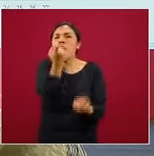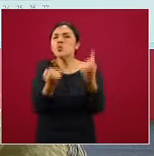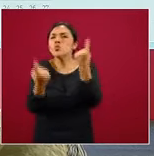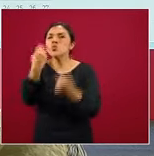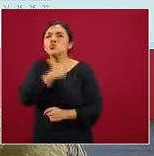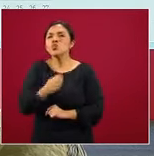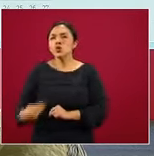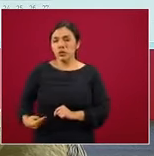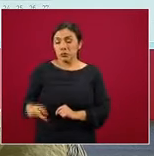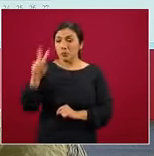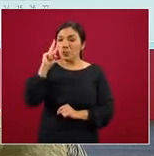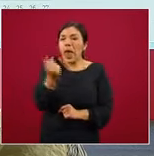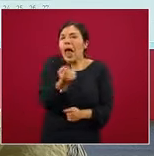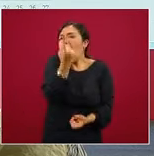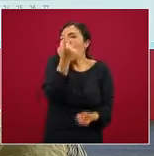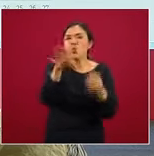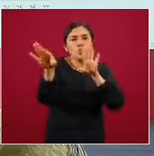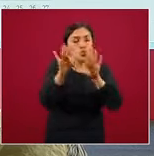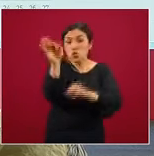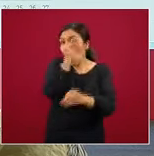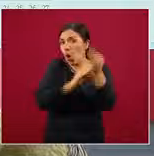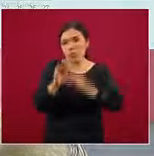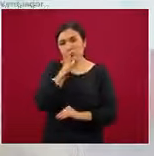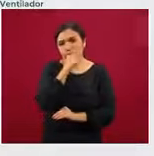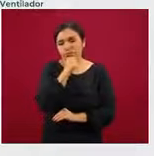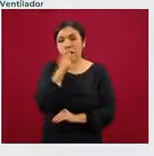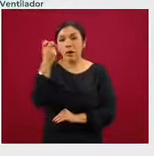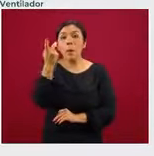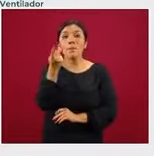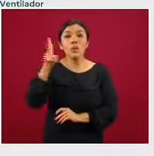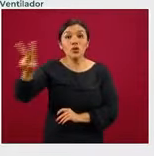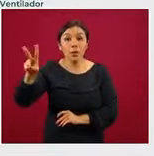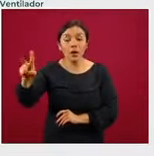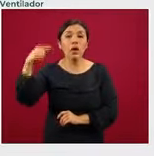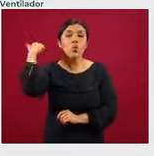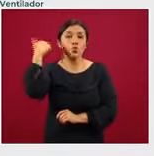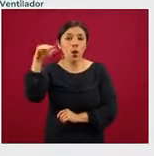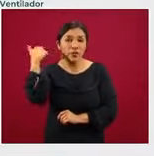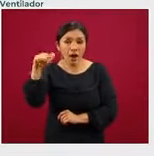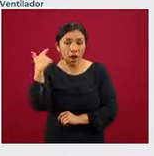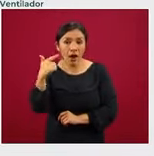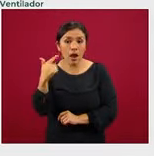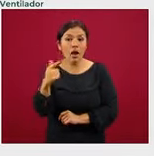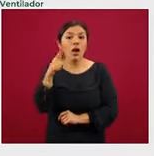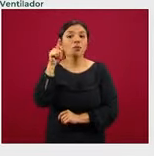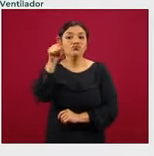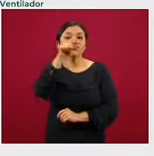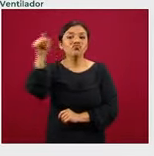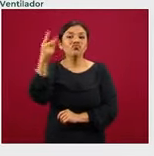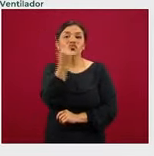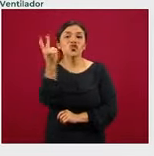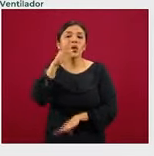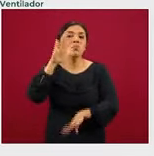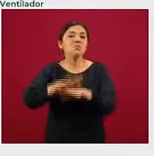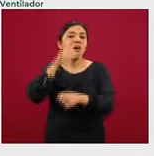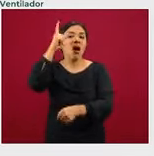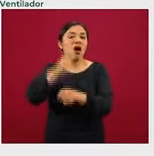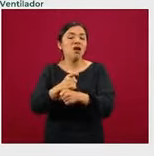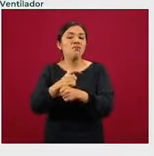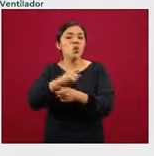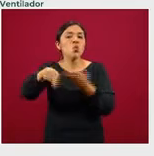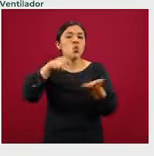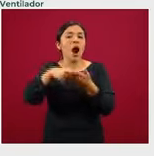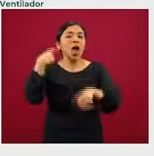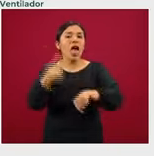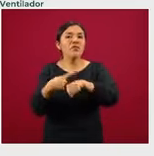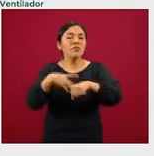municipios. Tomamos solo algunos, no son todos. Puerto Vallarta, Guadalajara son las zonas donde la epidemia